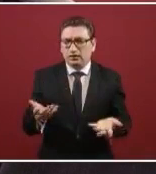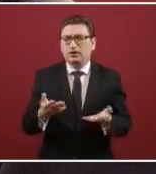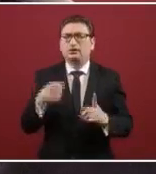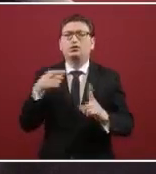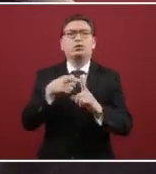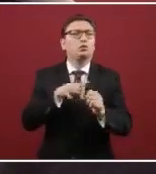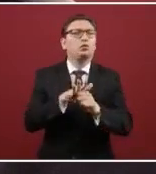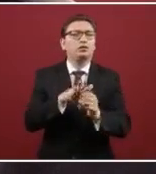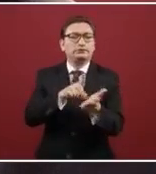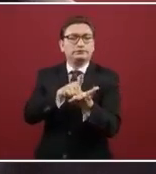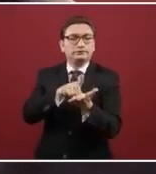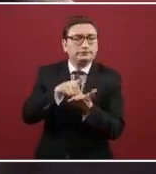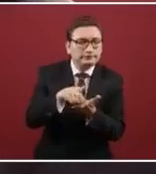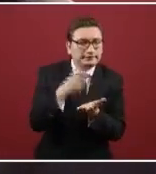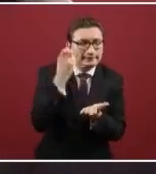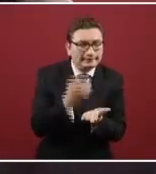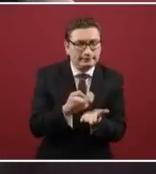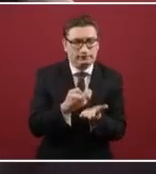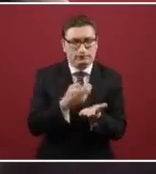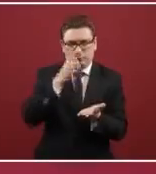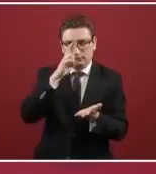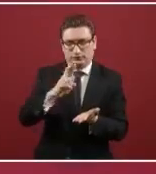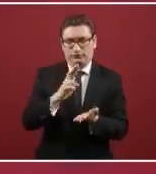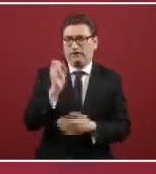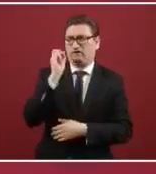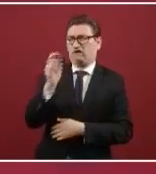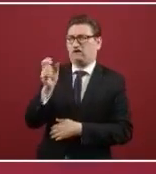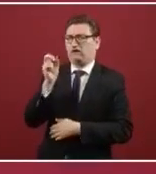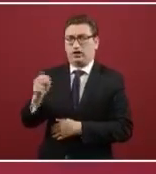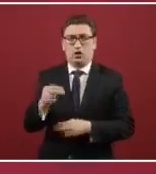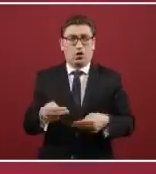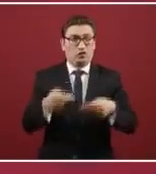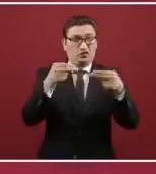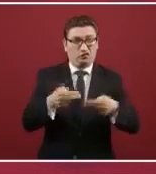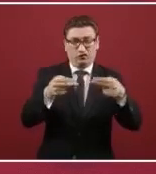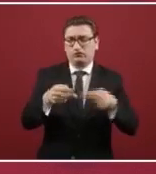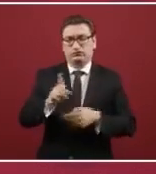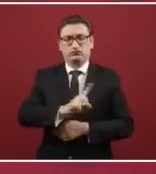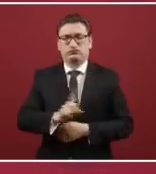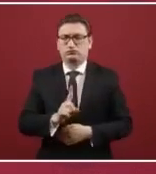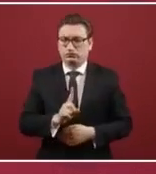como derecho, no como privilegio, no como mercancía.